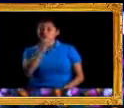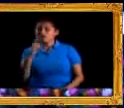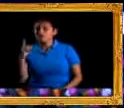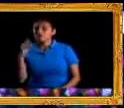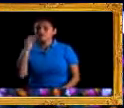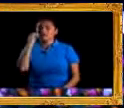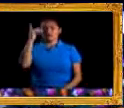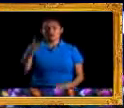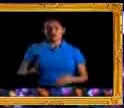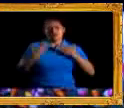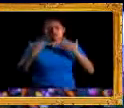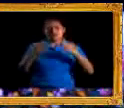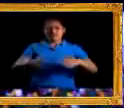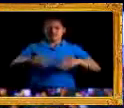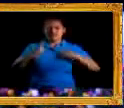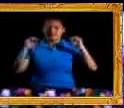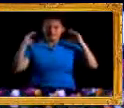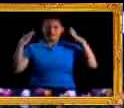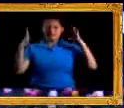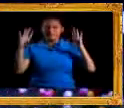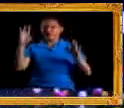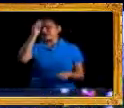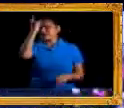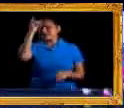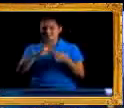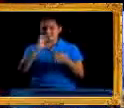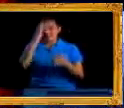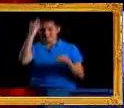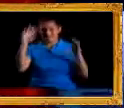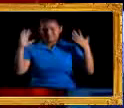Dele fuerte las palmas al Rey de Reyes, no sea tímido.